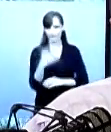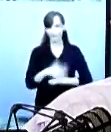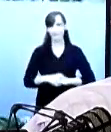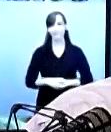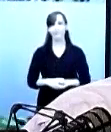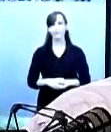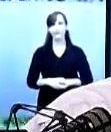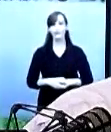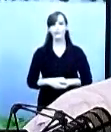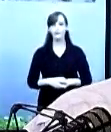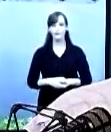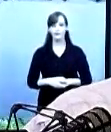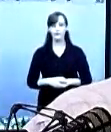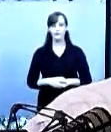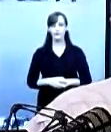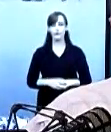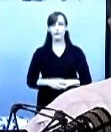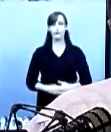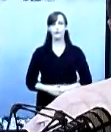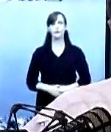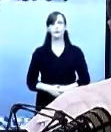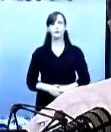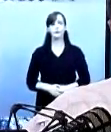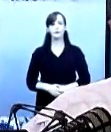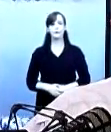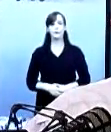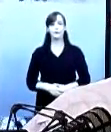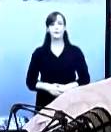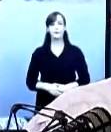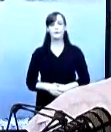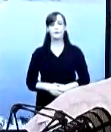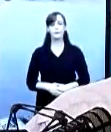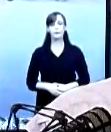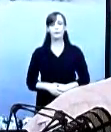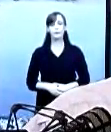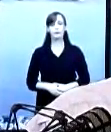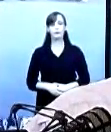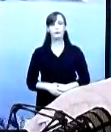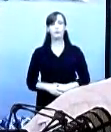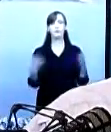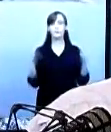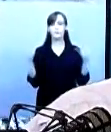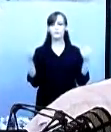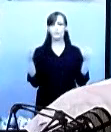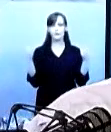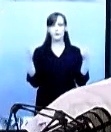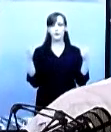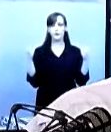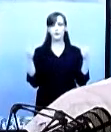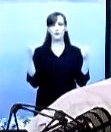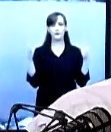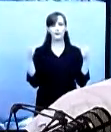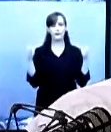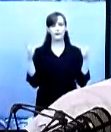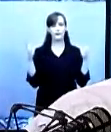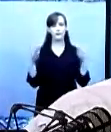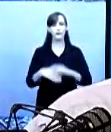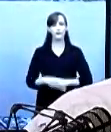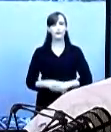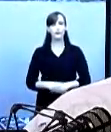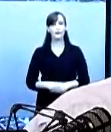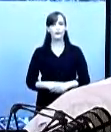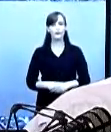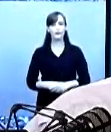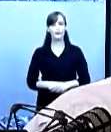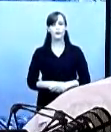y largo plazo eh Qué porcentaje de dependencia hay sobre el el apoyo que desde